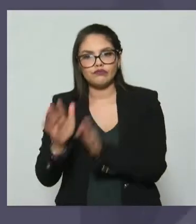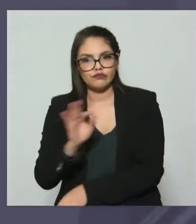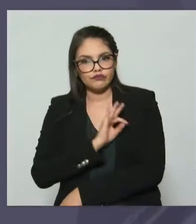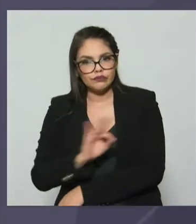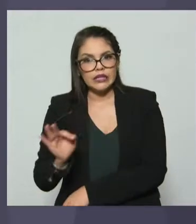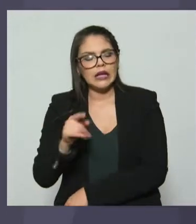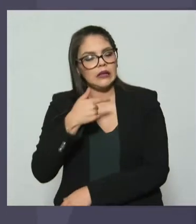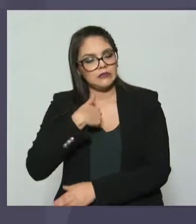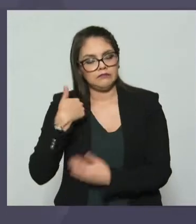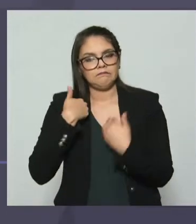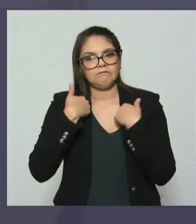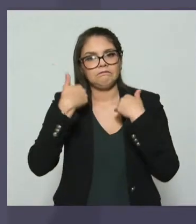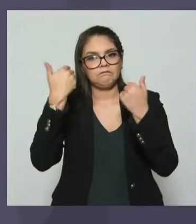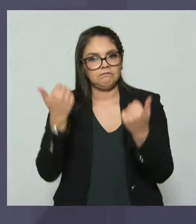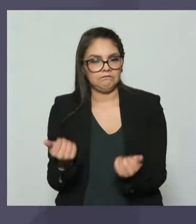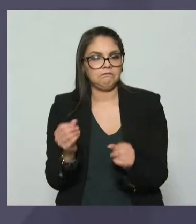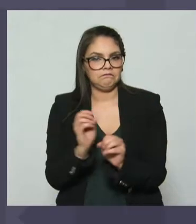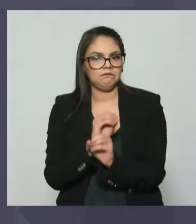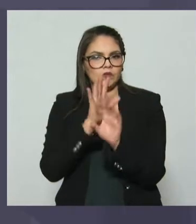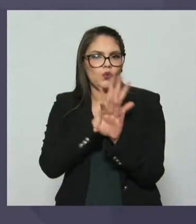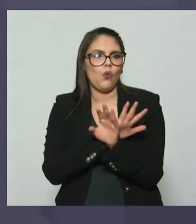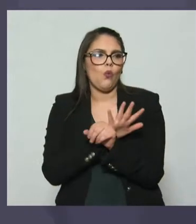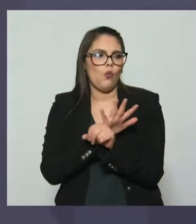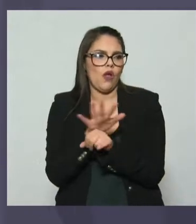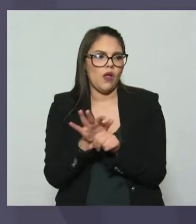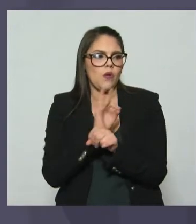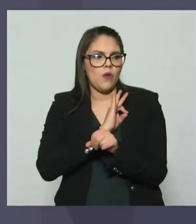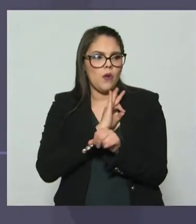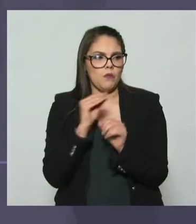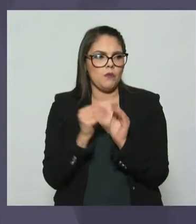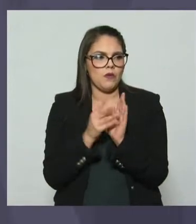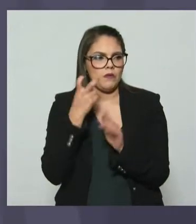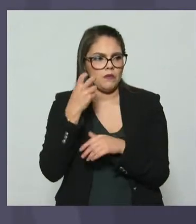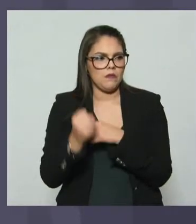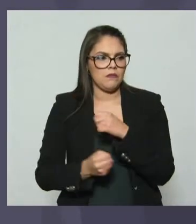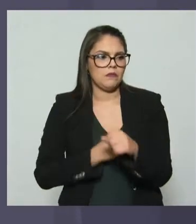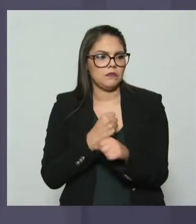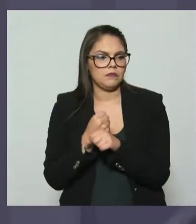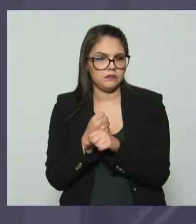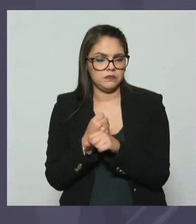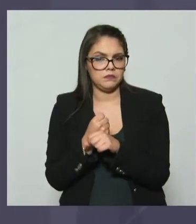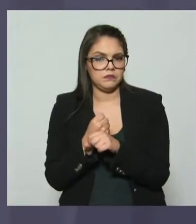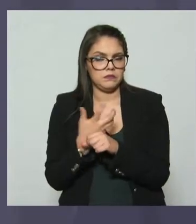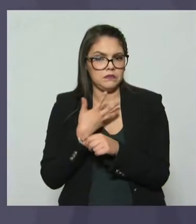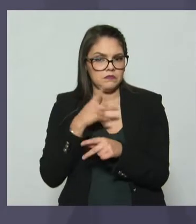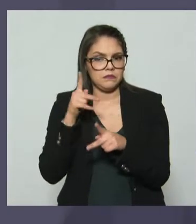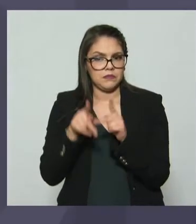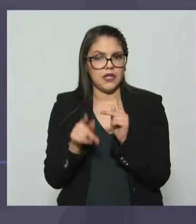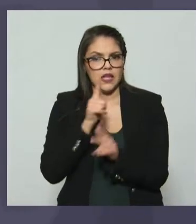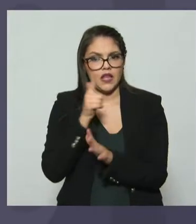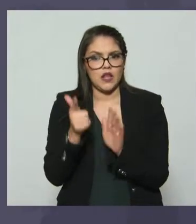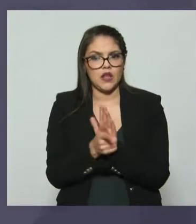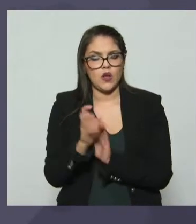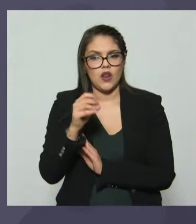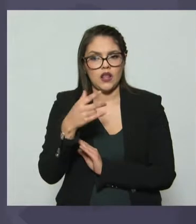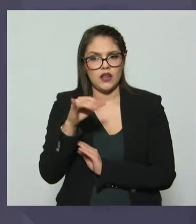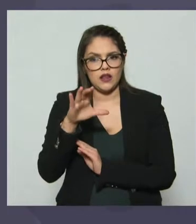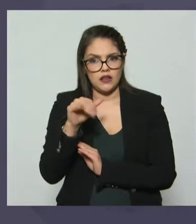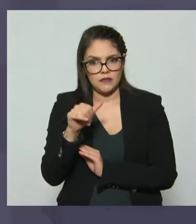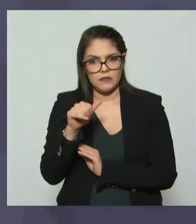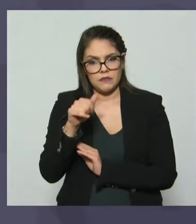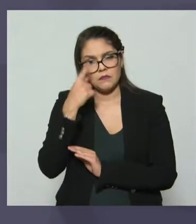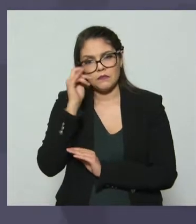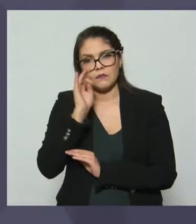muy claramente algunos para constituir en este año. Este año tenemos pendiente la Ley Orgánica del Instituto de Planeación Democrática